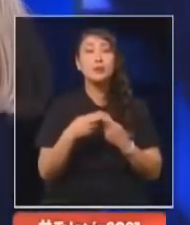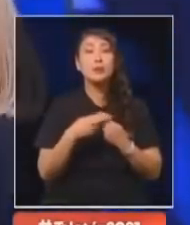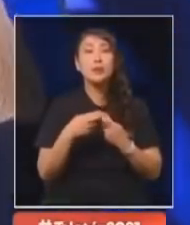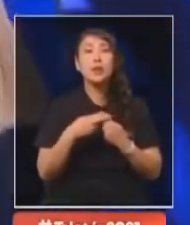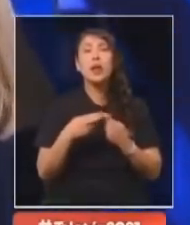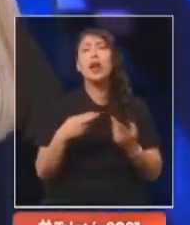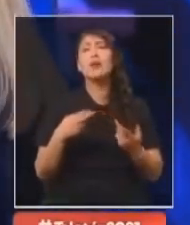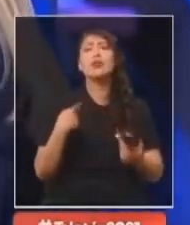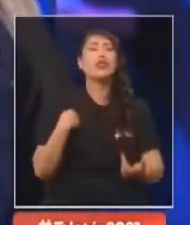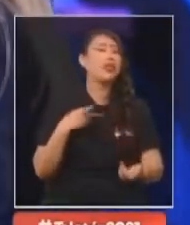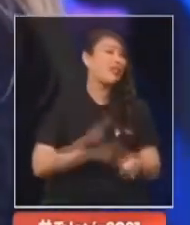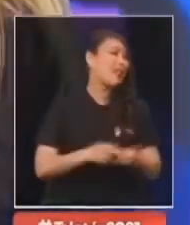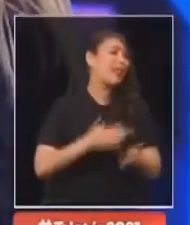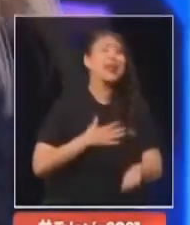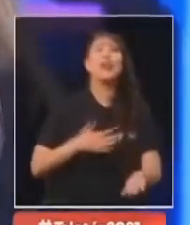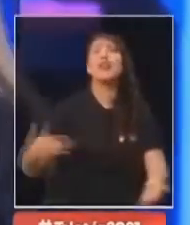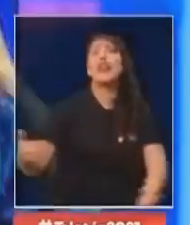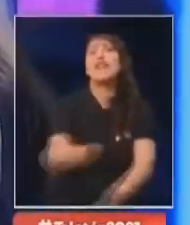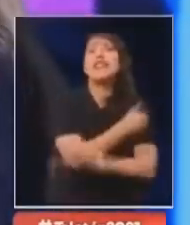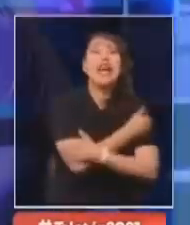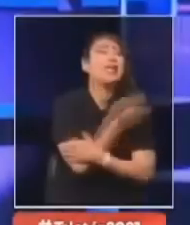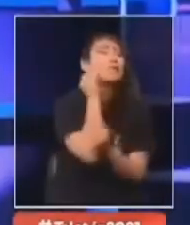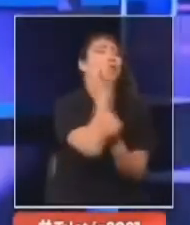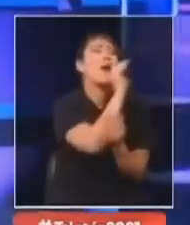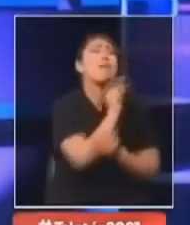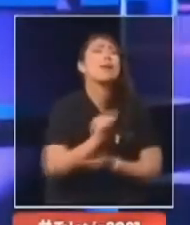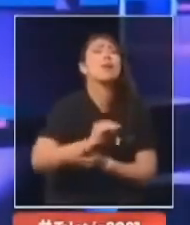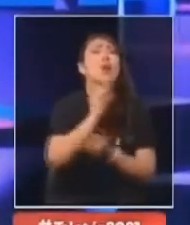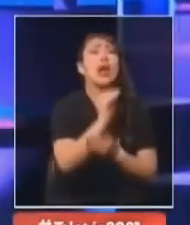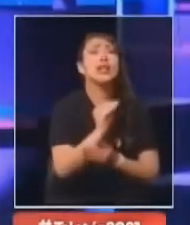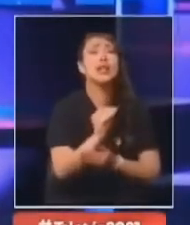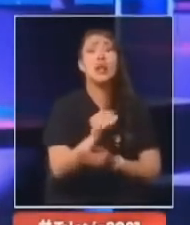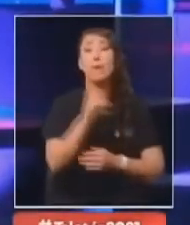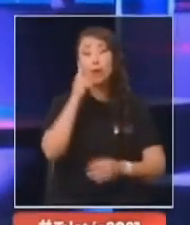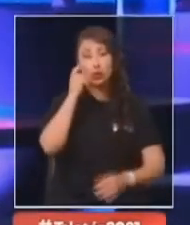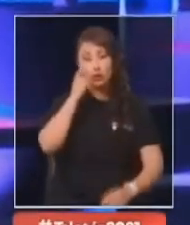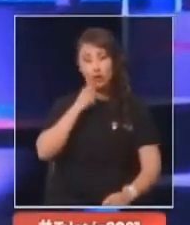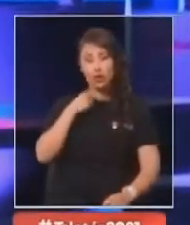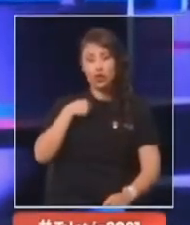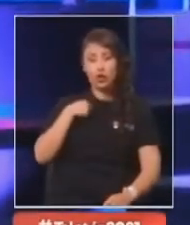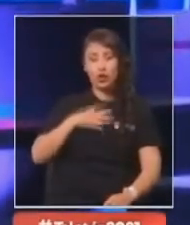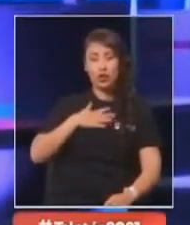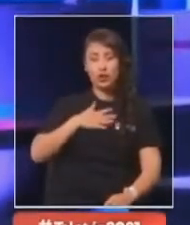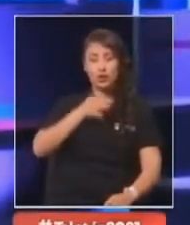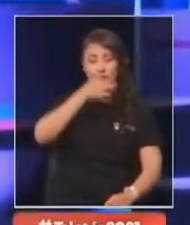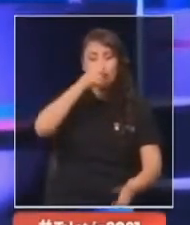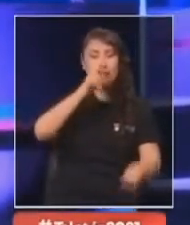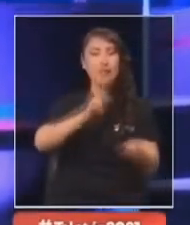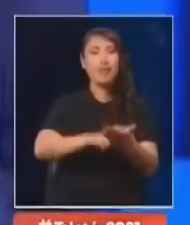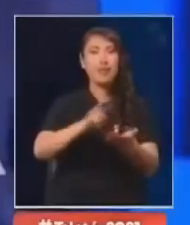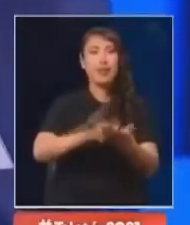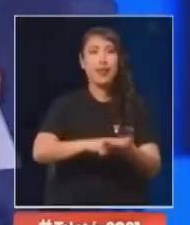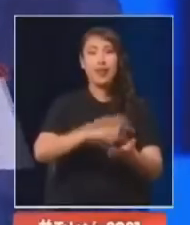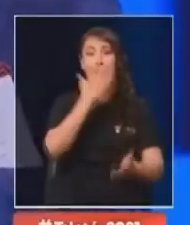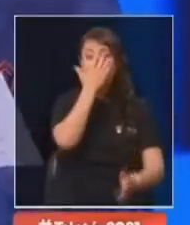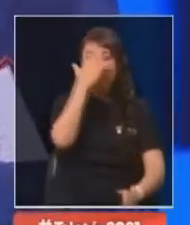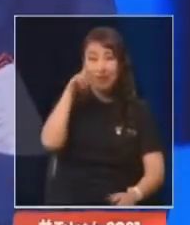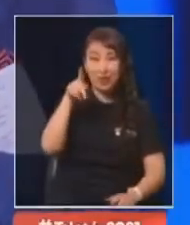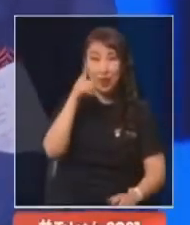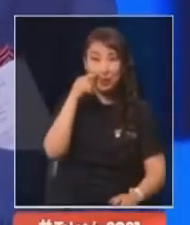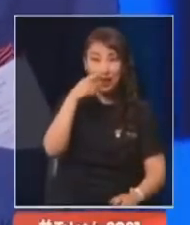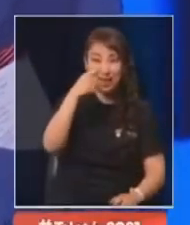Pero. Por la parte de la. Es. Pero yo quisiera decir algo en serio. Me encanta, man. Estefan.